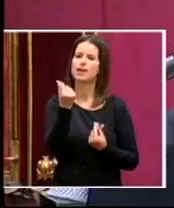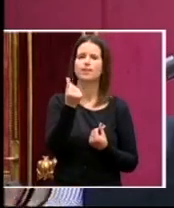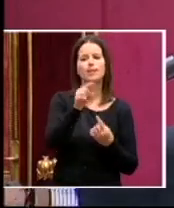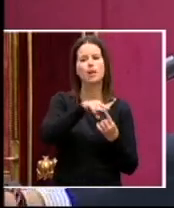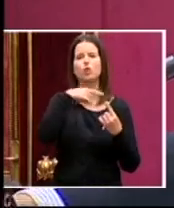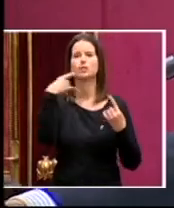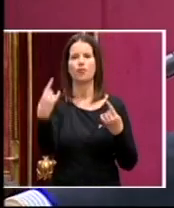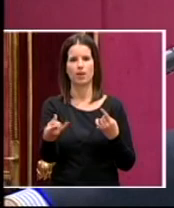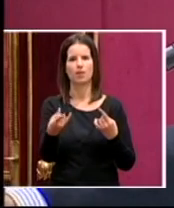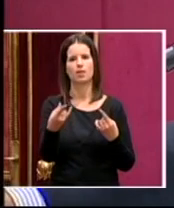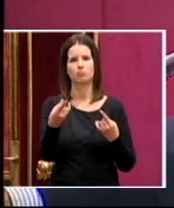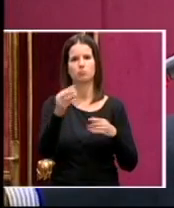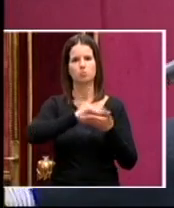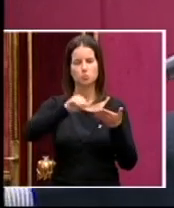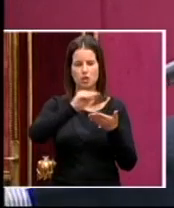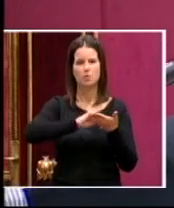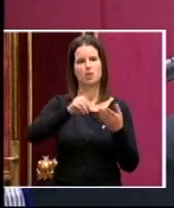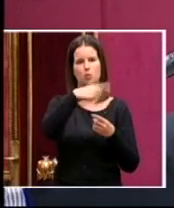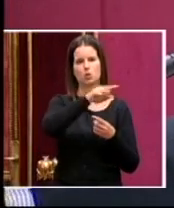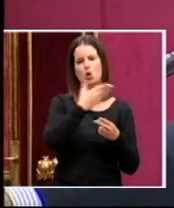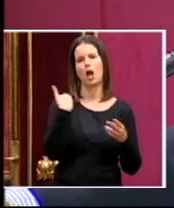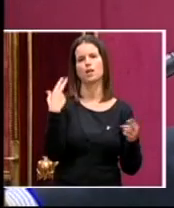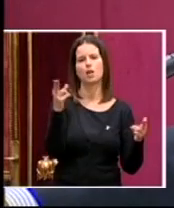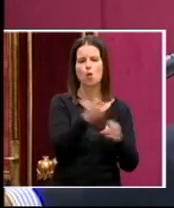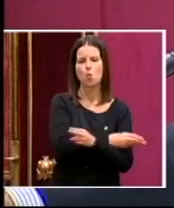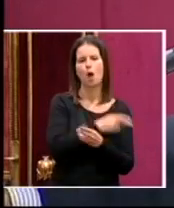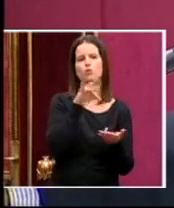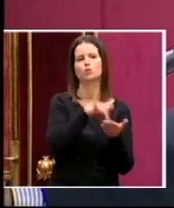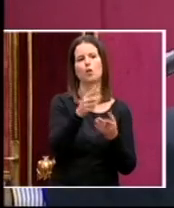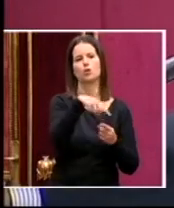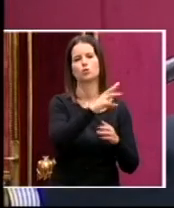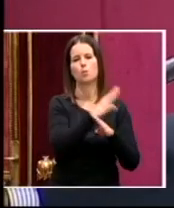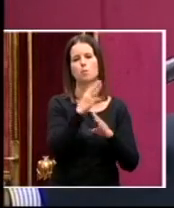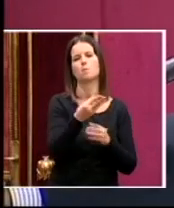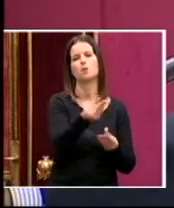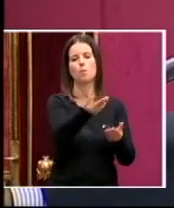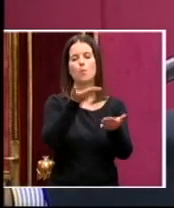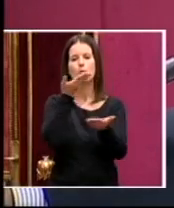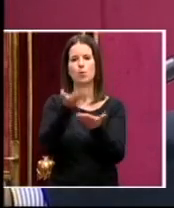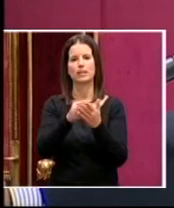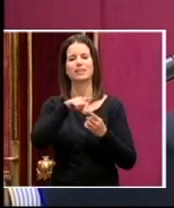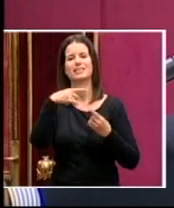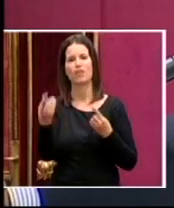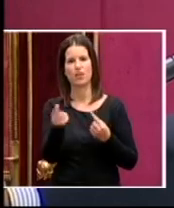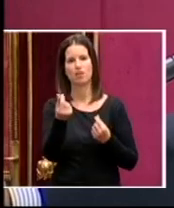y que en muchas ocasiones ustedes han vetado cuando traíamos transferencia de crédito, y en otras ocasiones también es cierto que